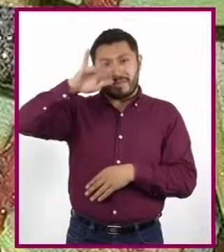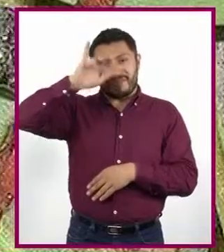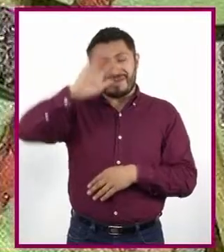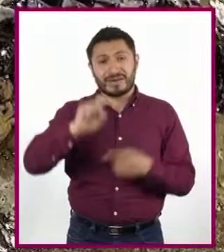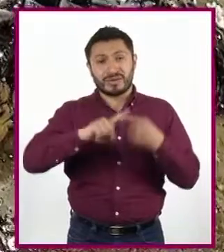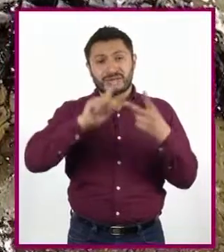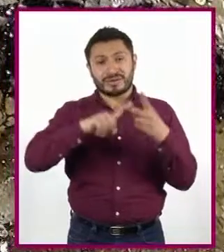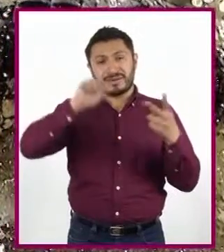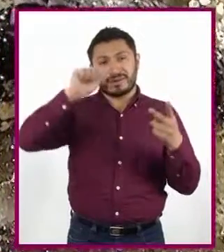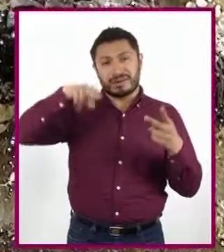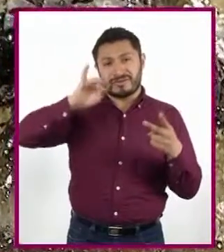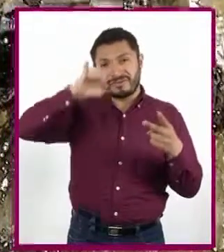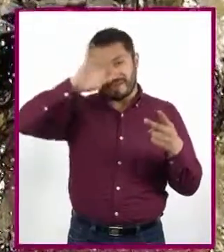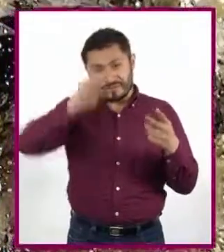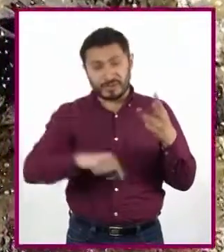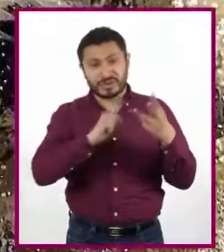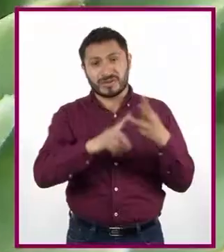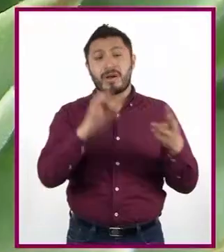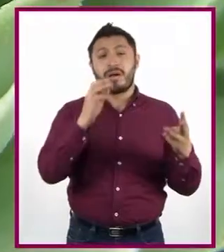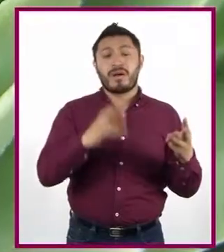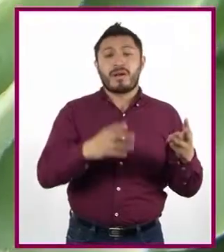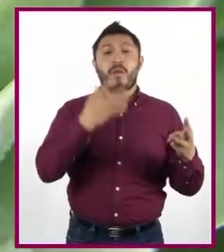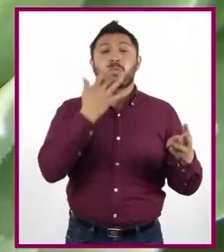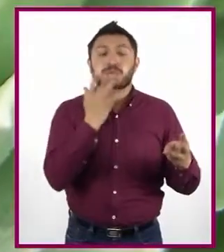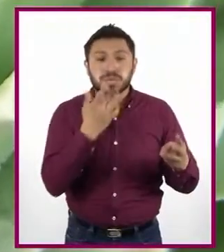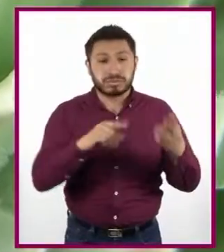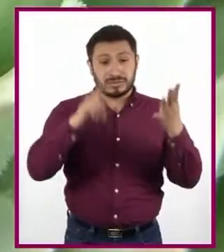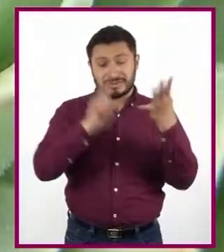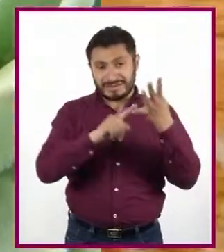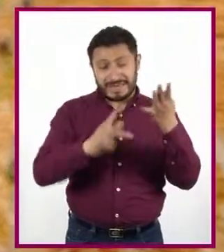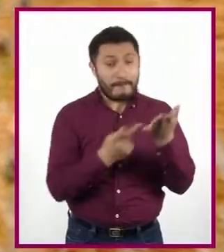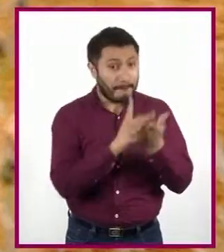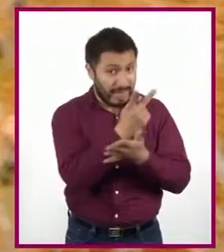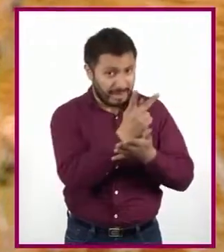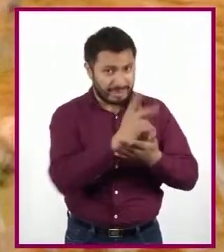anfibios, reptiles y plantas.